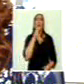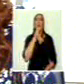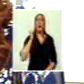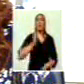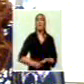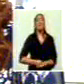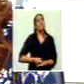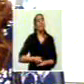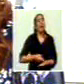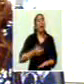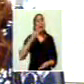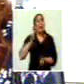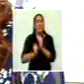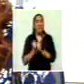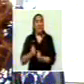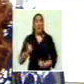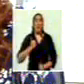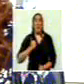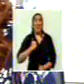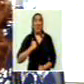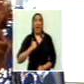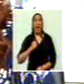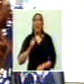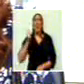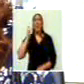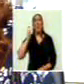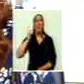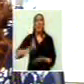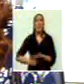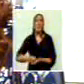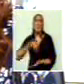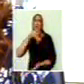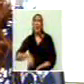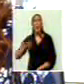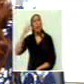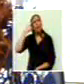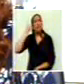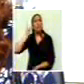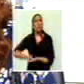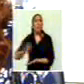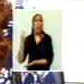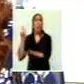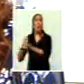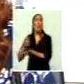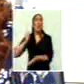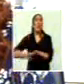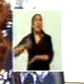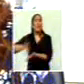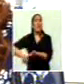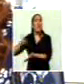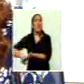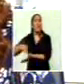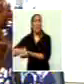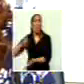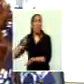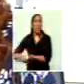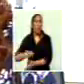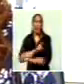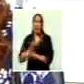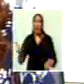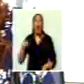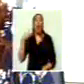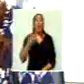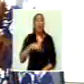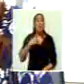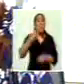sea, fabricaciones militares no va a estar más a tiro de decreto de nadie. Lo que quieran privatizar se va a tener que discutir en el Parlamento argentino